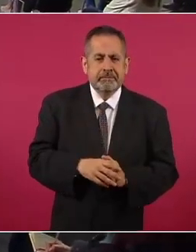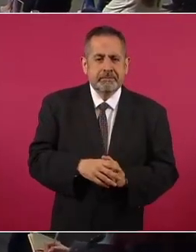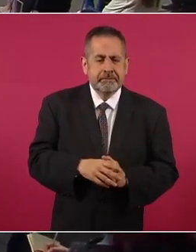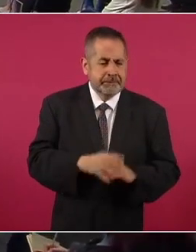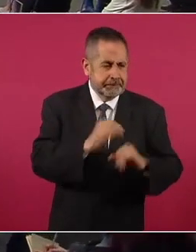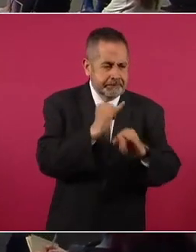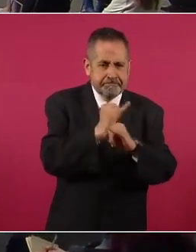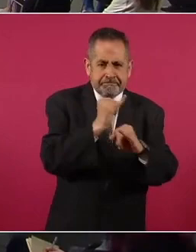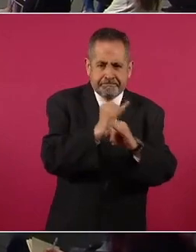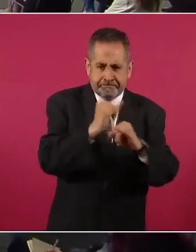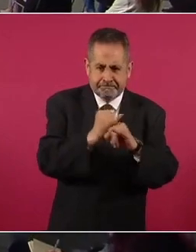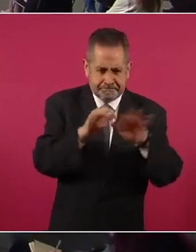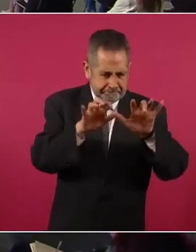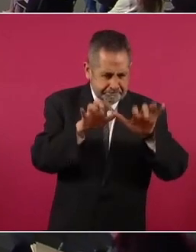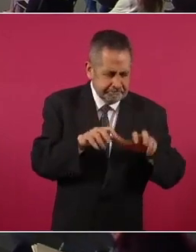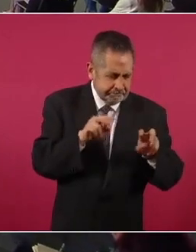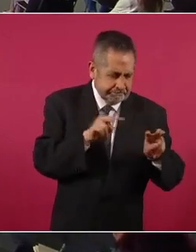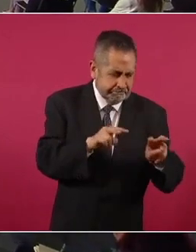internet,